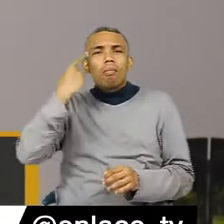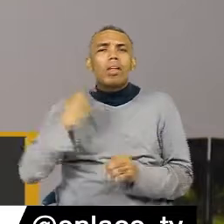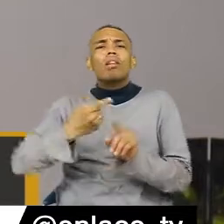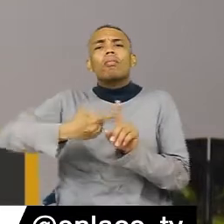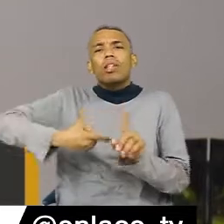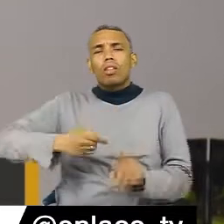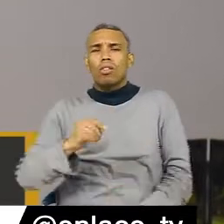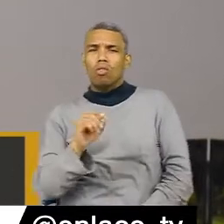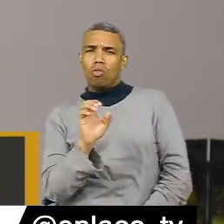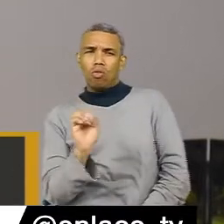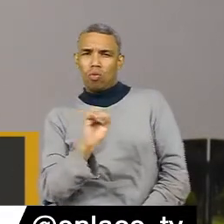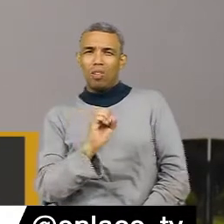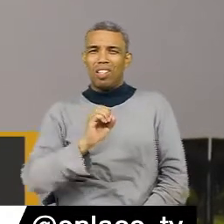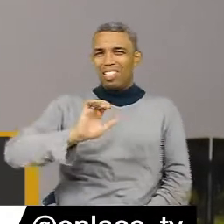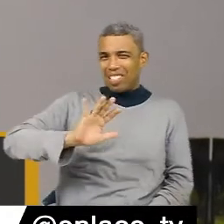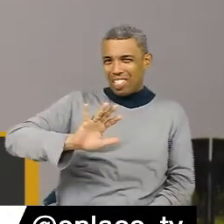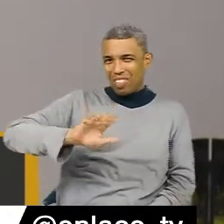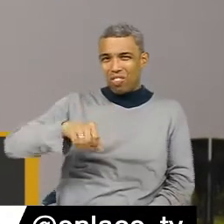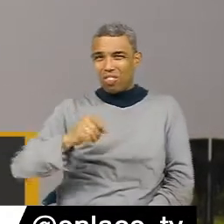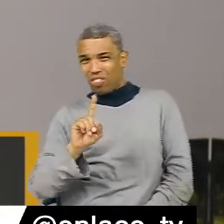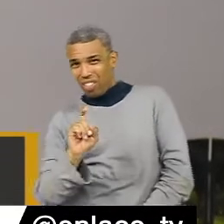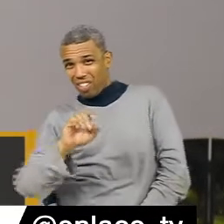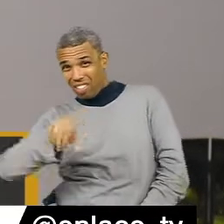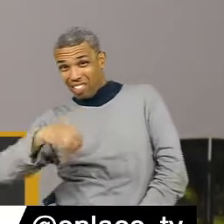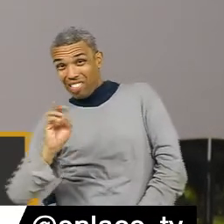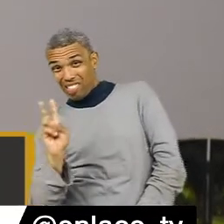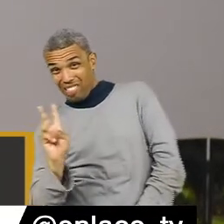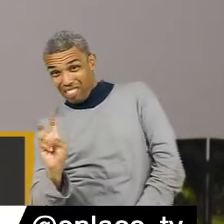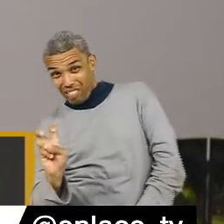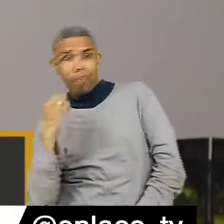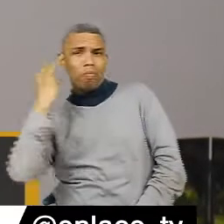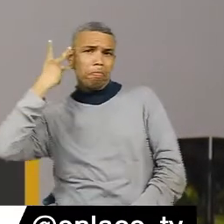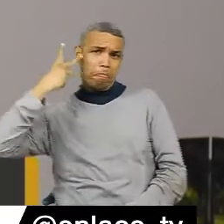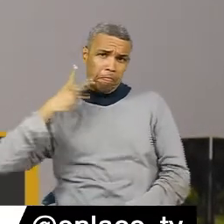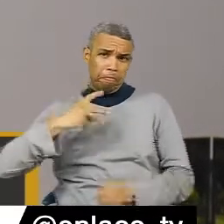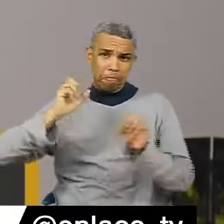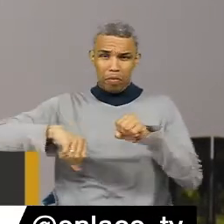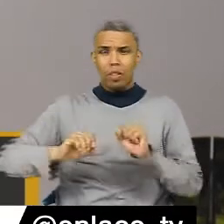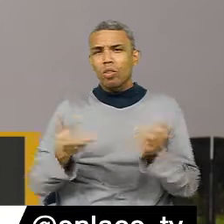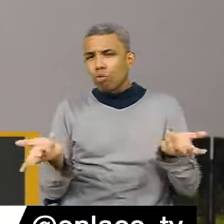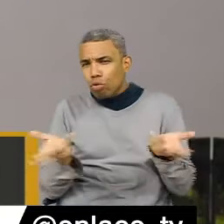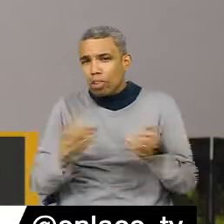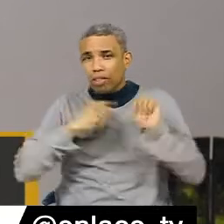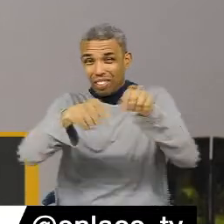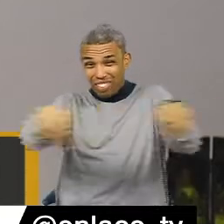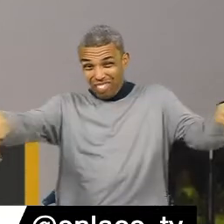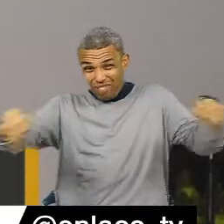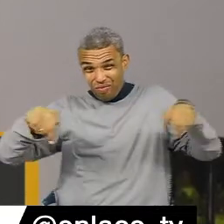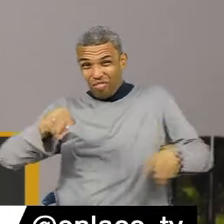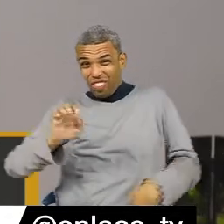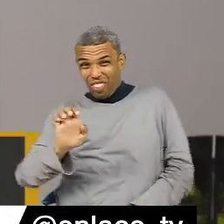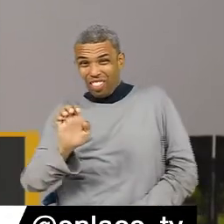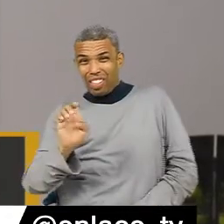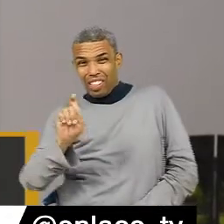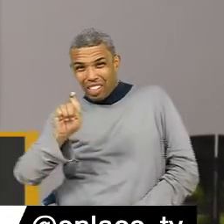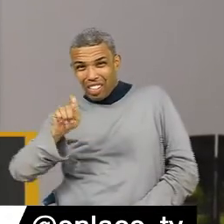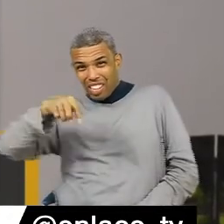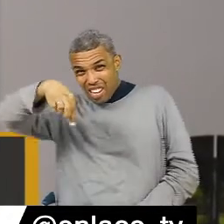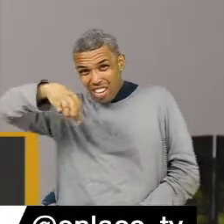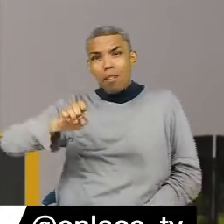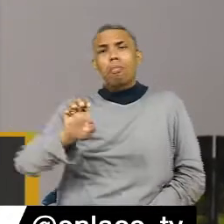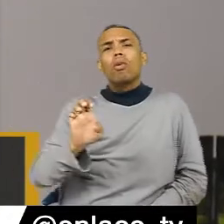Expo Eventos en Barranca Bermeja. Es una puesta en escena estupenda, con un diseño de stands muy bellos, que queremos que la comunidad vaya y